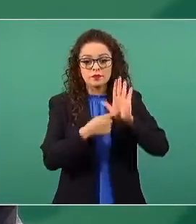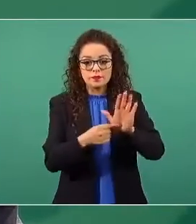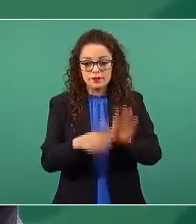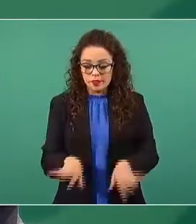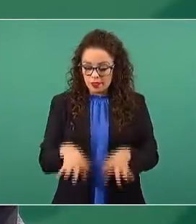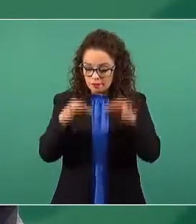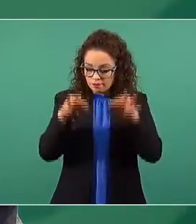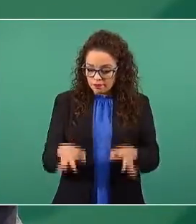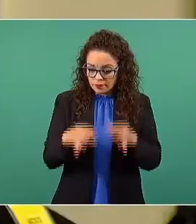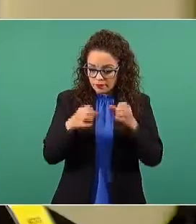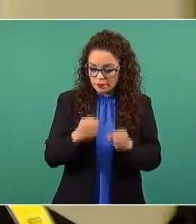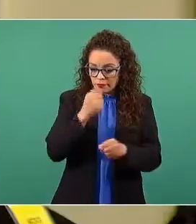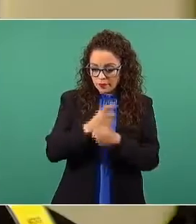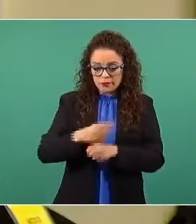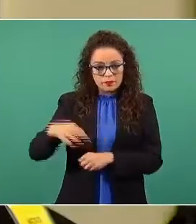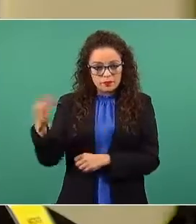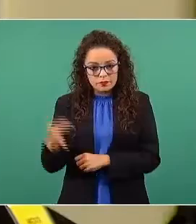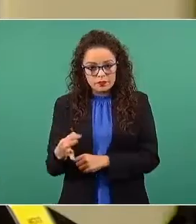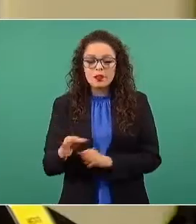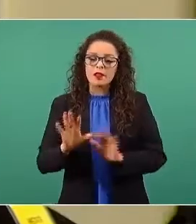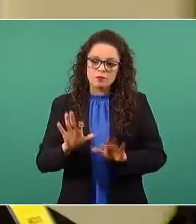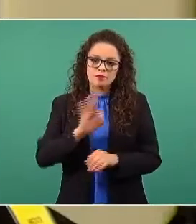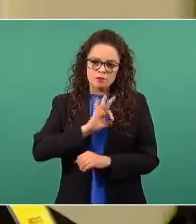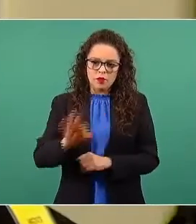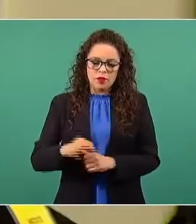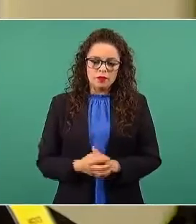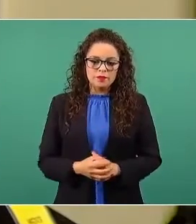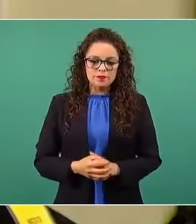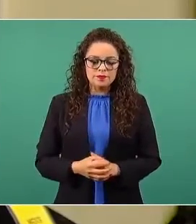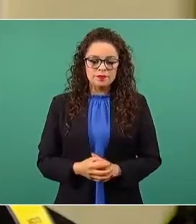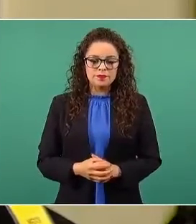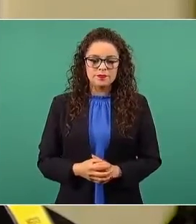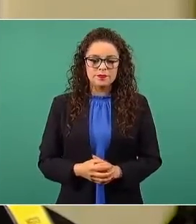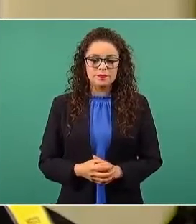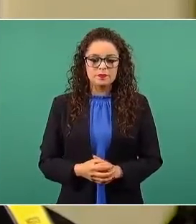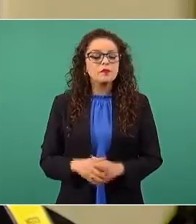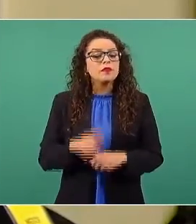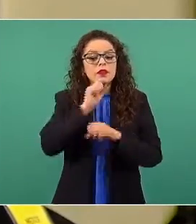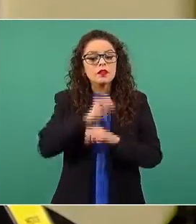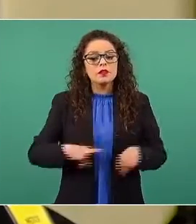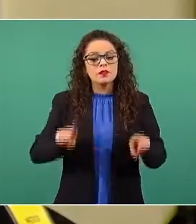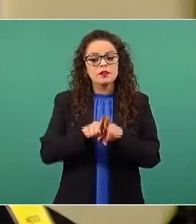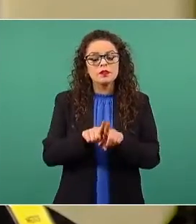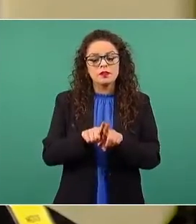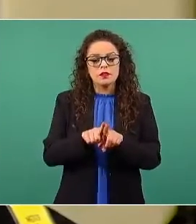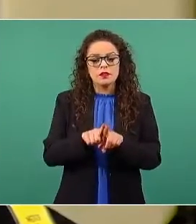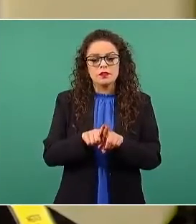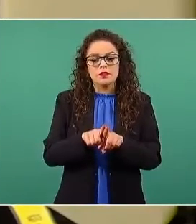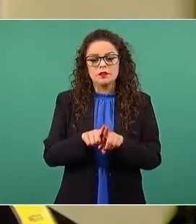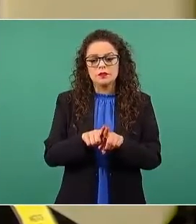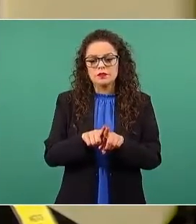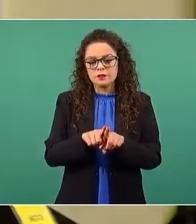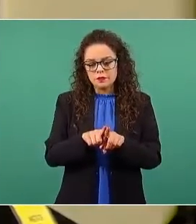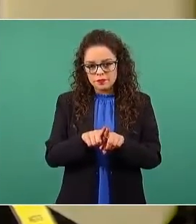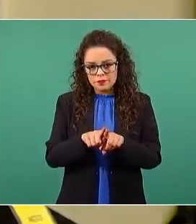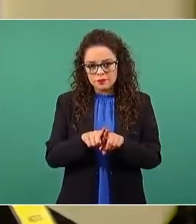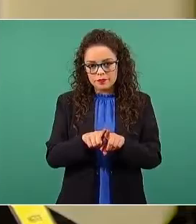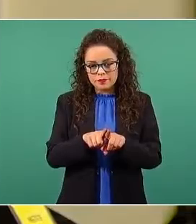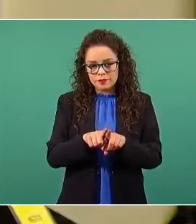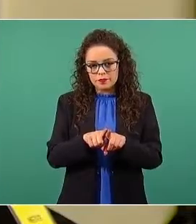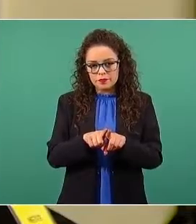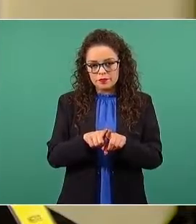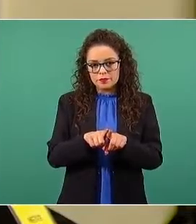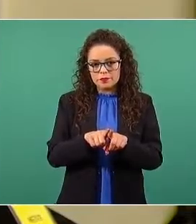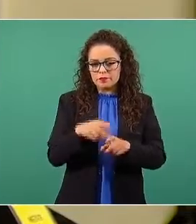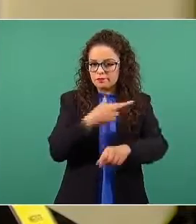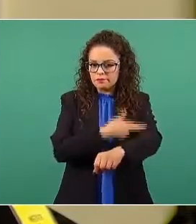eficacia y seguridad. Igual se tendría que hacer lo mismo, todas las pruebas a través de COFEPRIS y todas